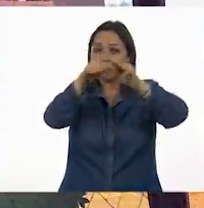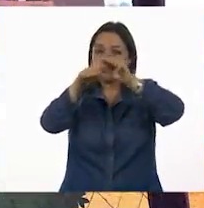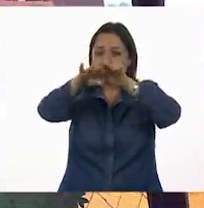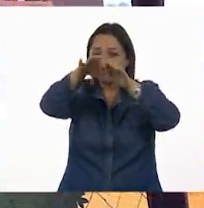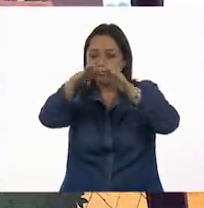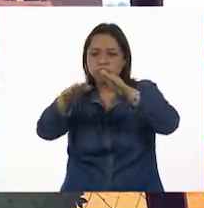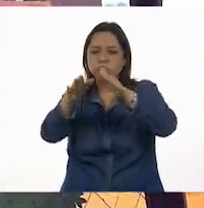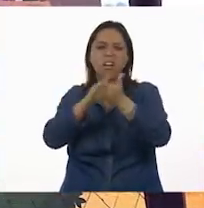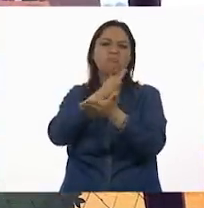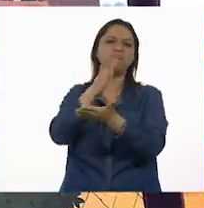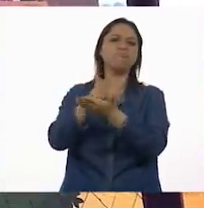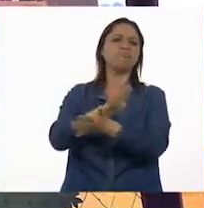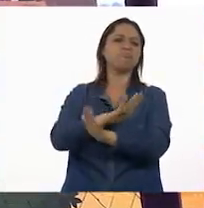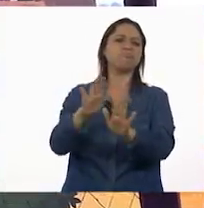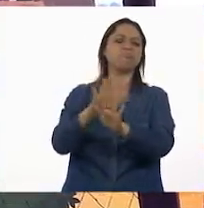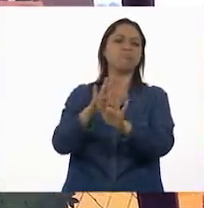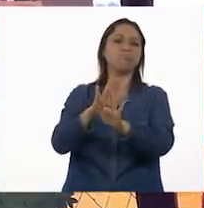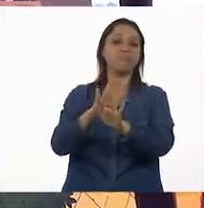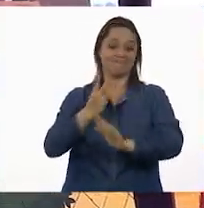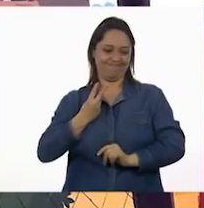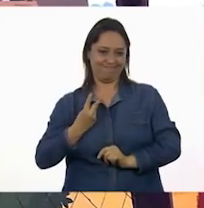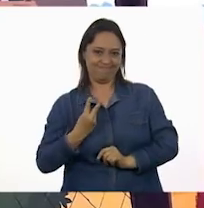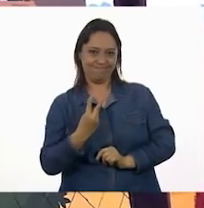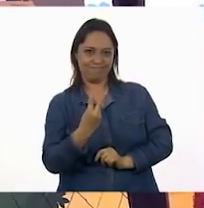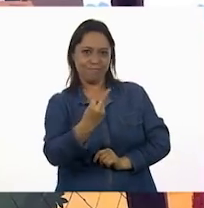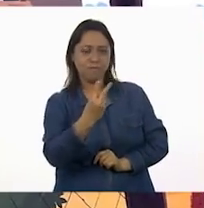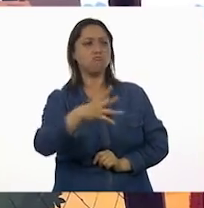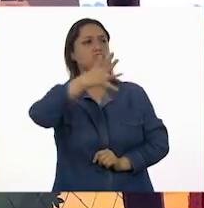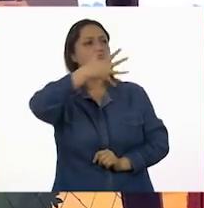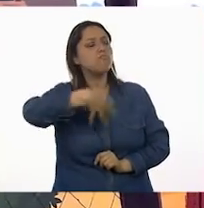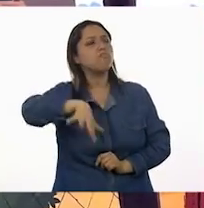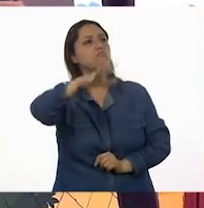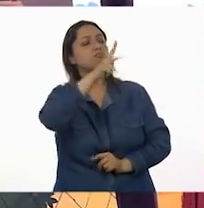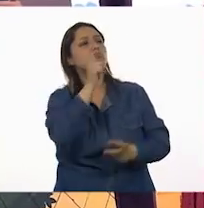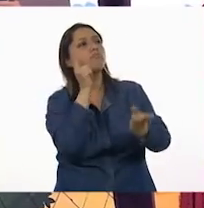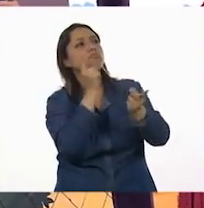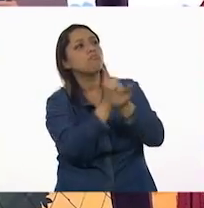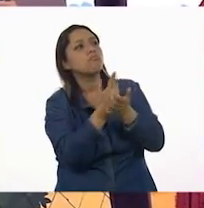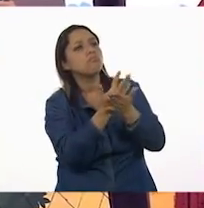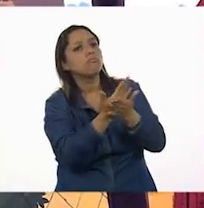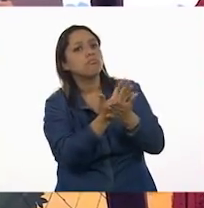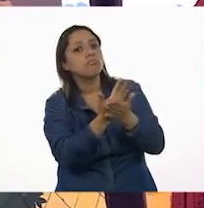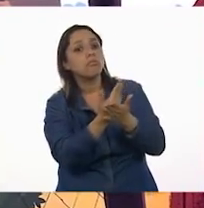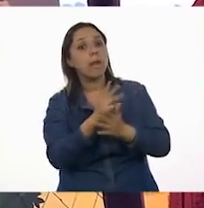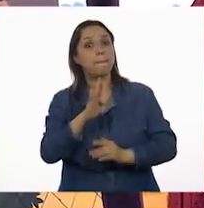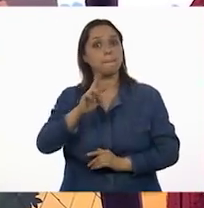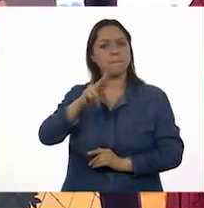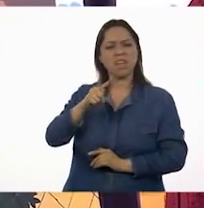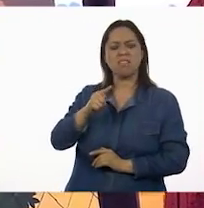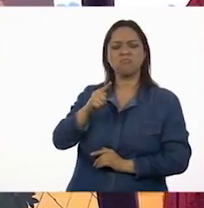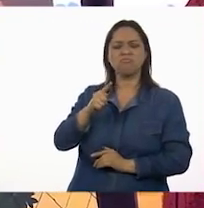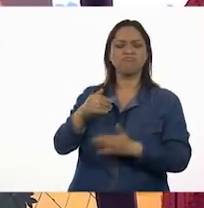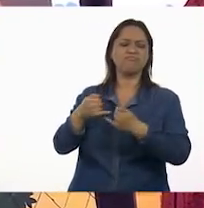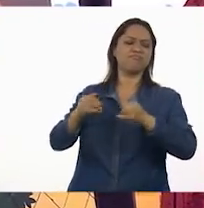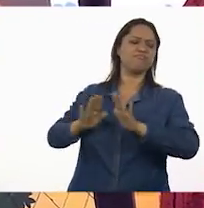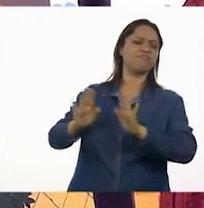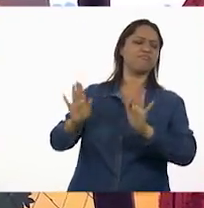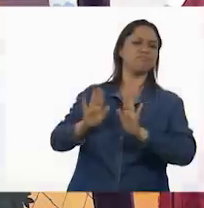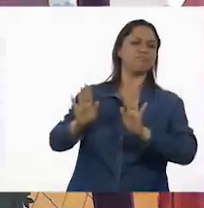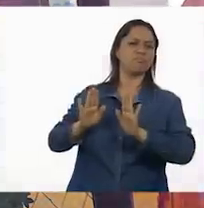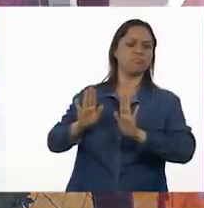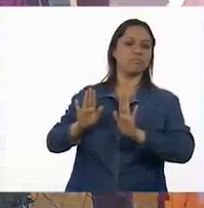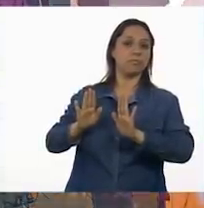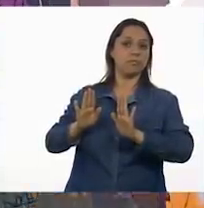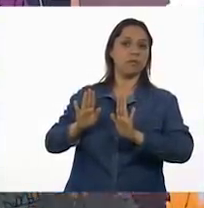Eto y Shu pasan a buscarlo de tanto en tanto. Bert los evita. En vez de ir